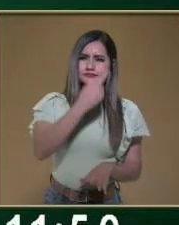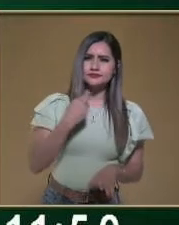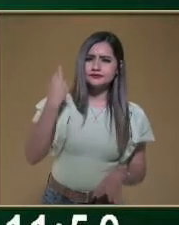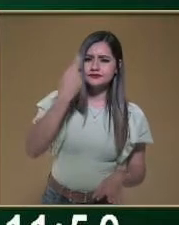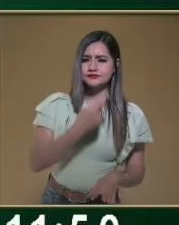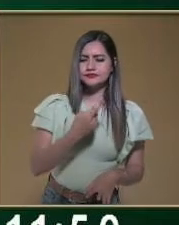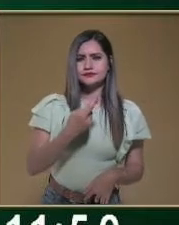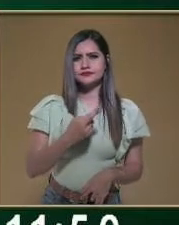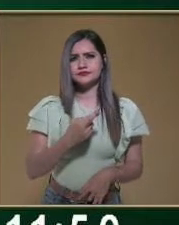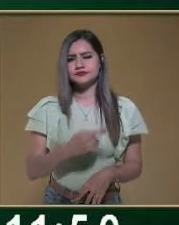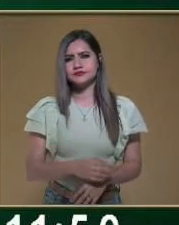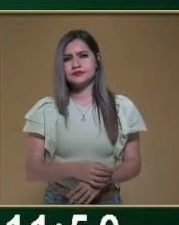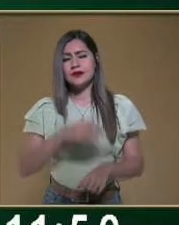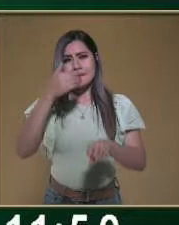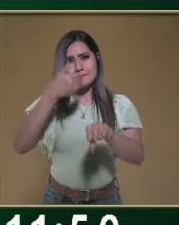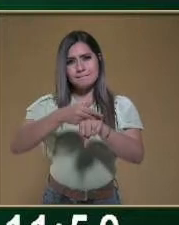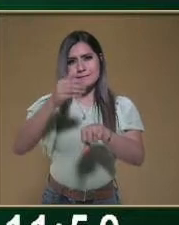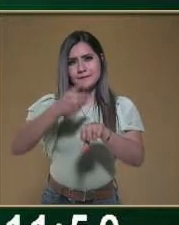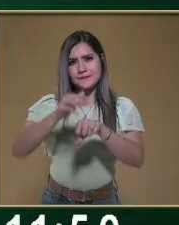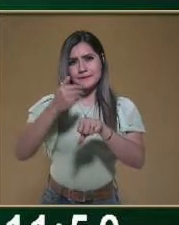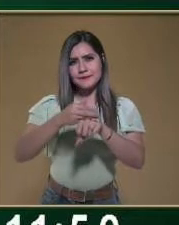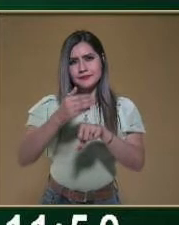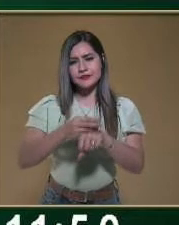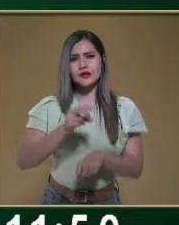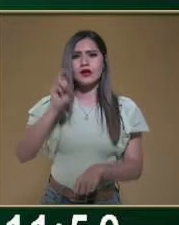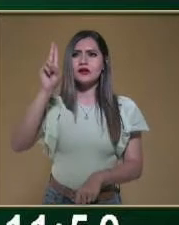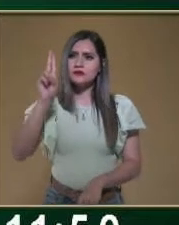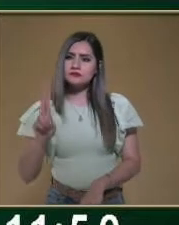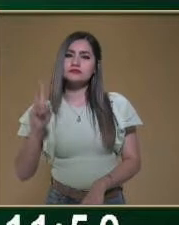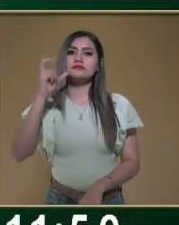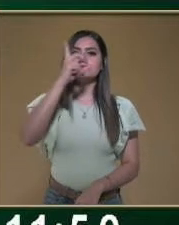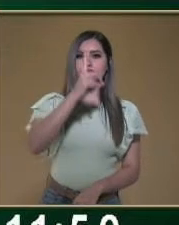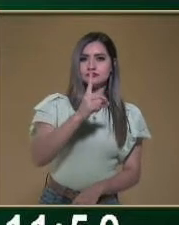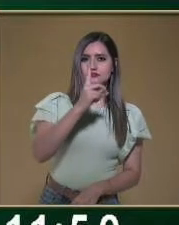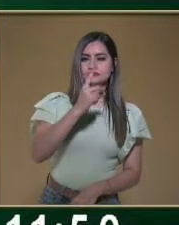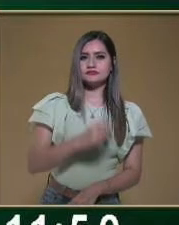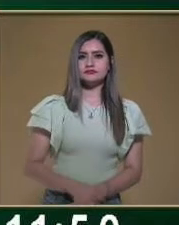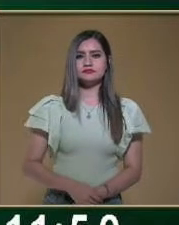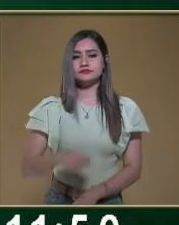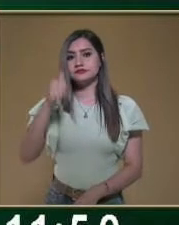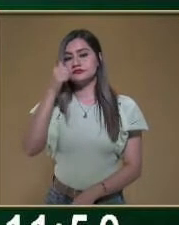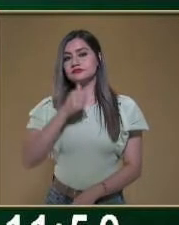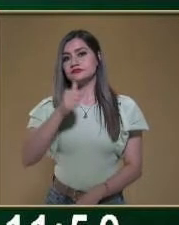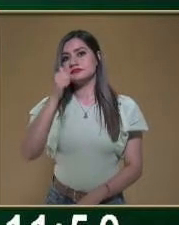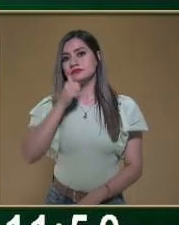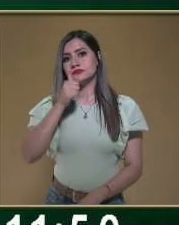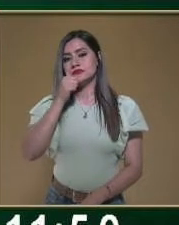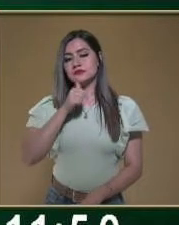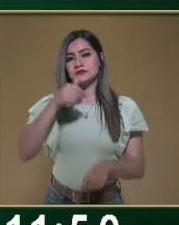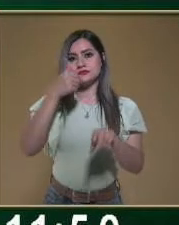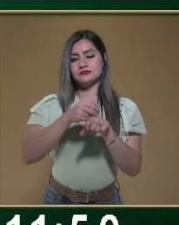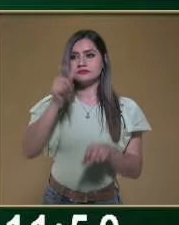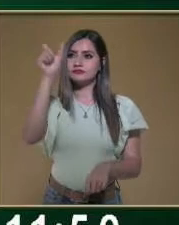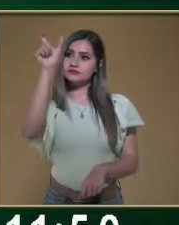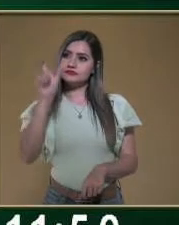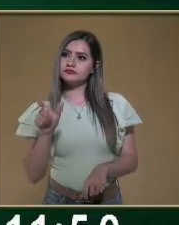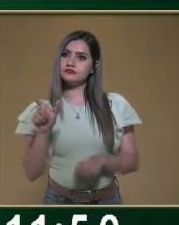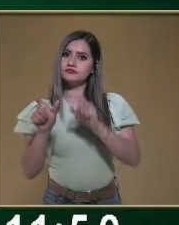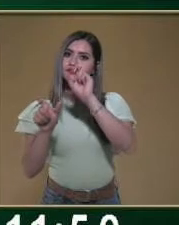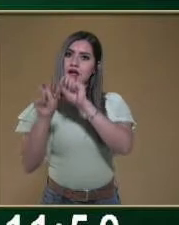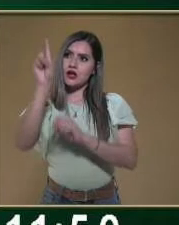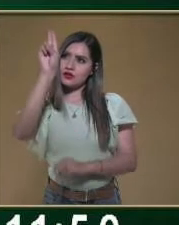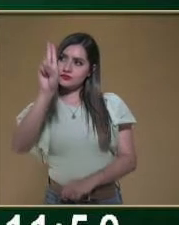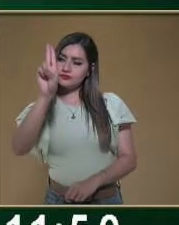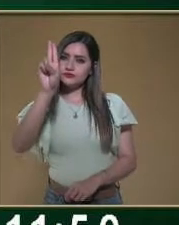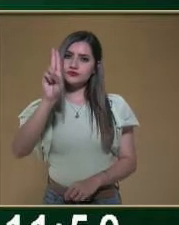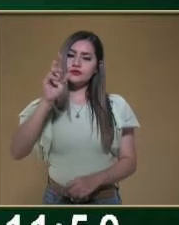ahorita, esos números tenemos unidades y decenas. Y recuerda muy bien que el número de la derecha corresponde a las unidades y el número de